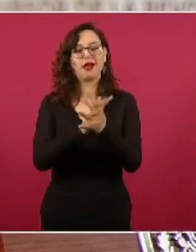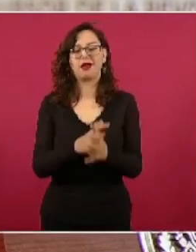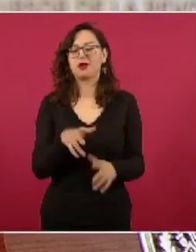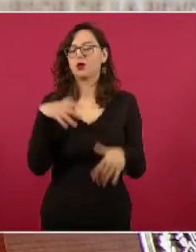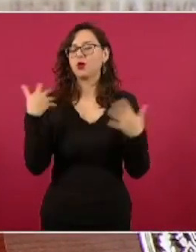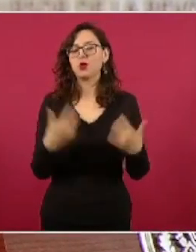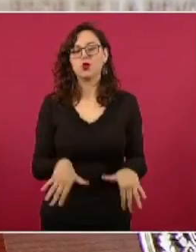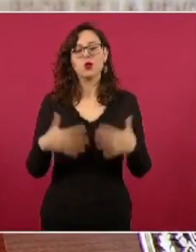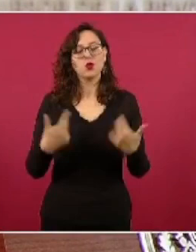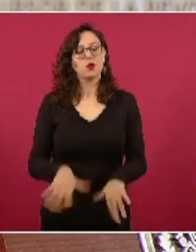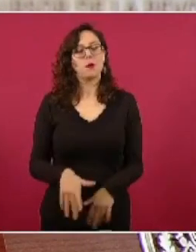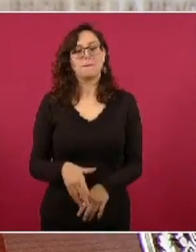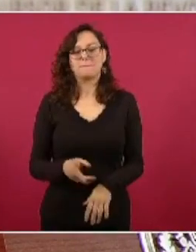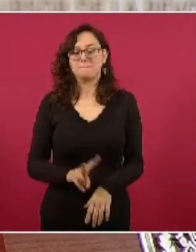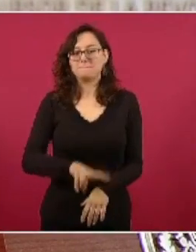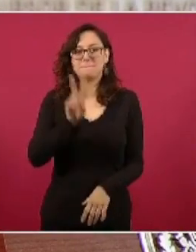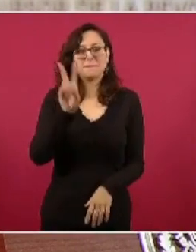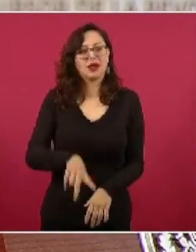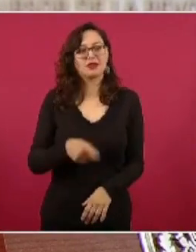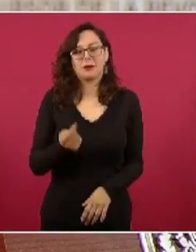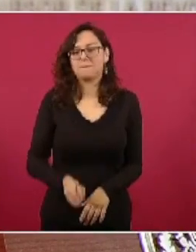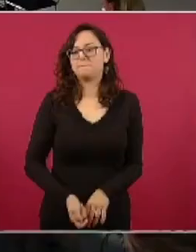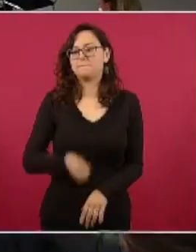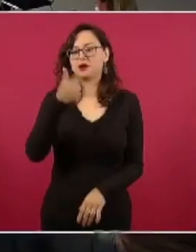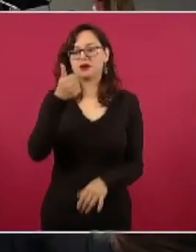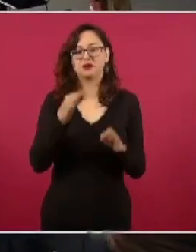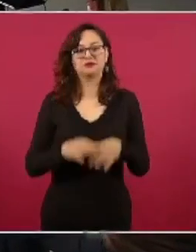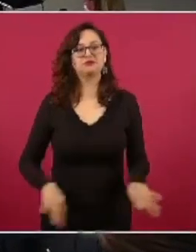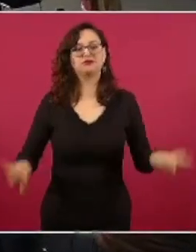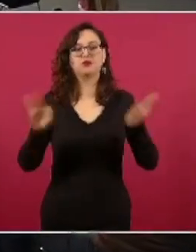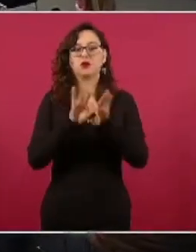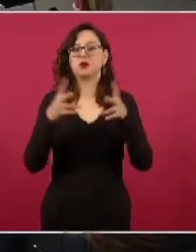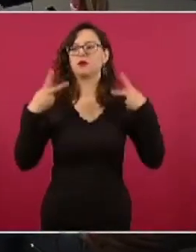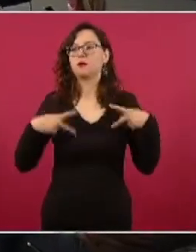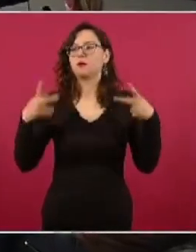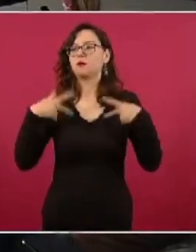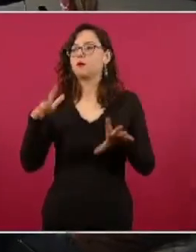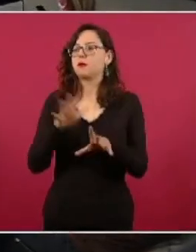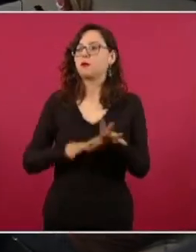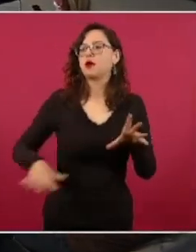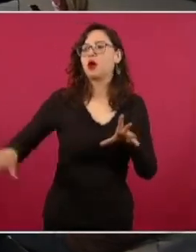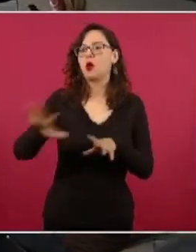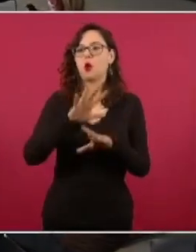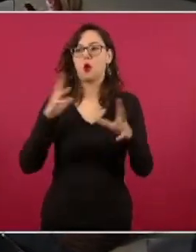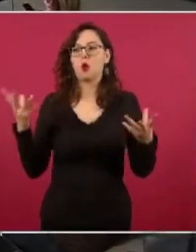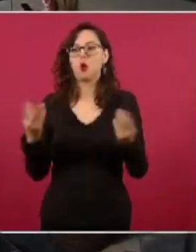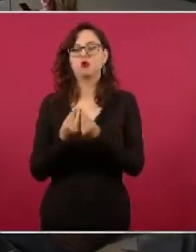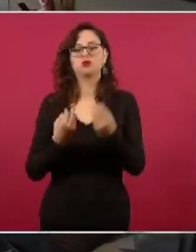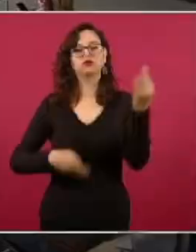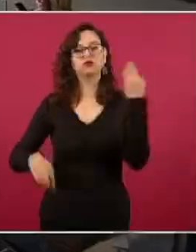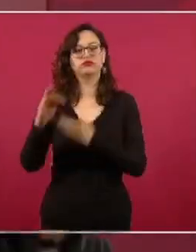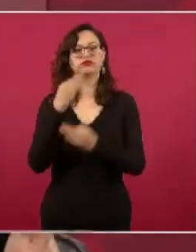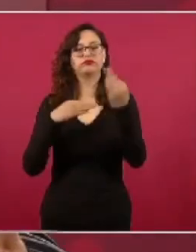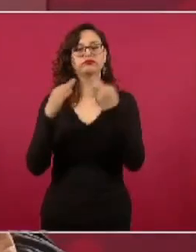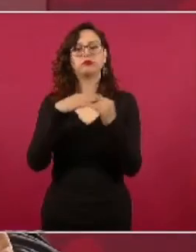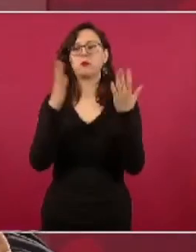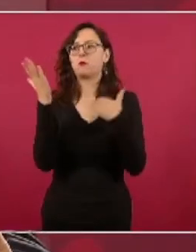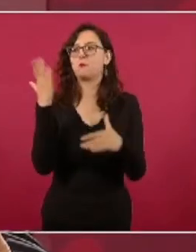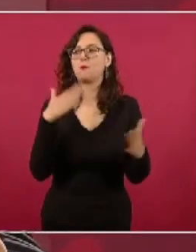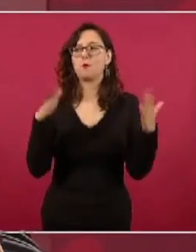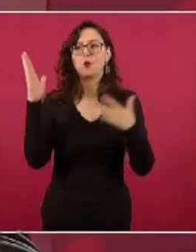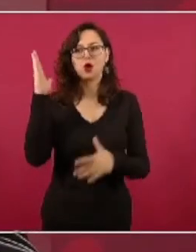Es una hazaña de todos, porque esto va a ayudar.